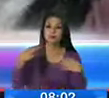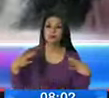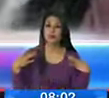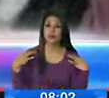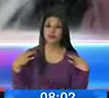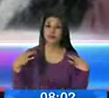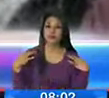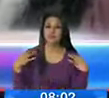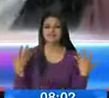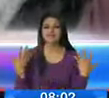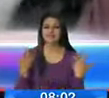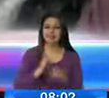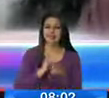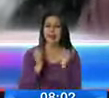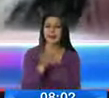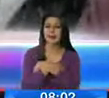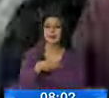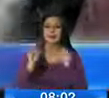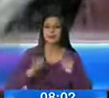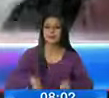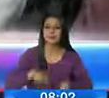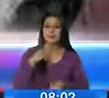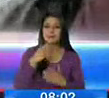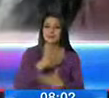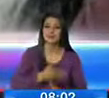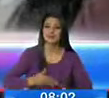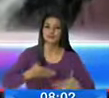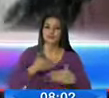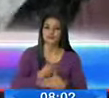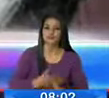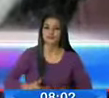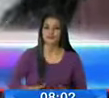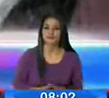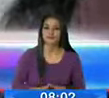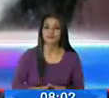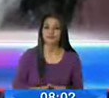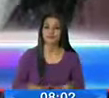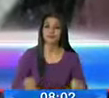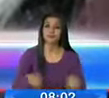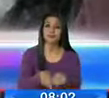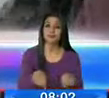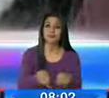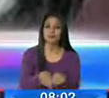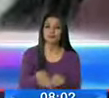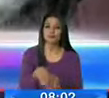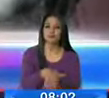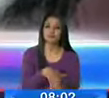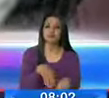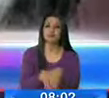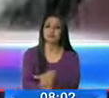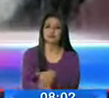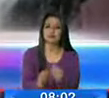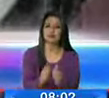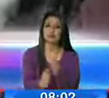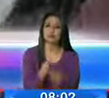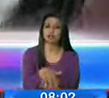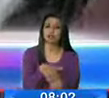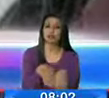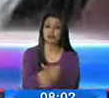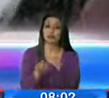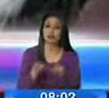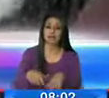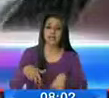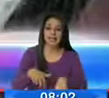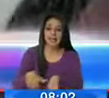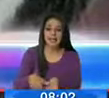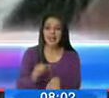cambio para que disfruten. Tienen que preferiblemente traer zapatos de caucho para que puedan inclusive ingresar